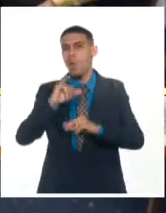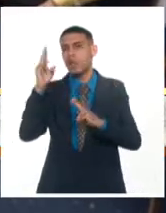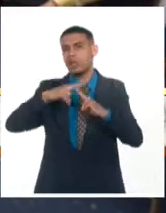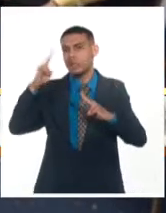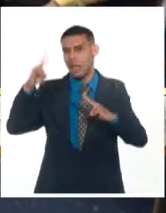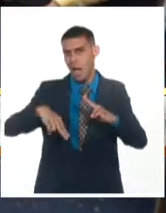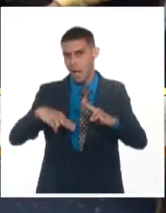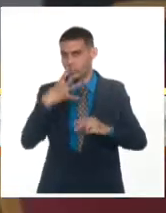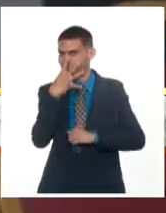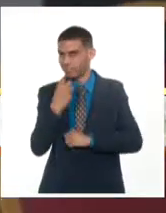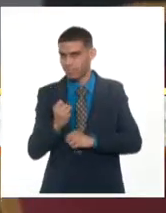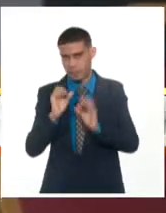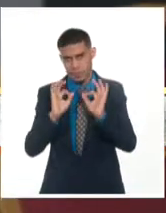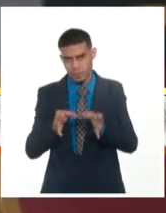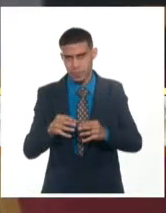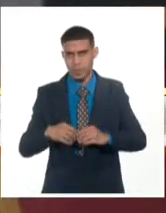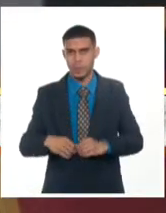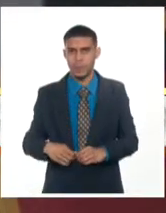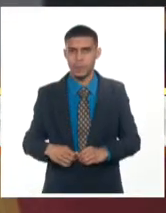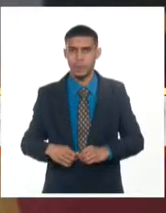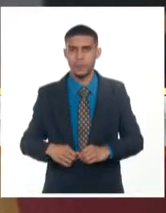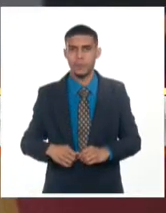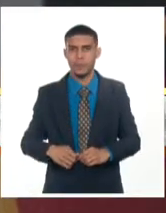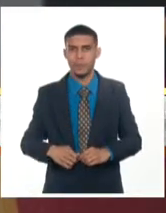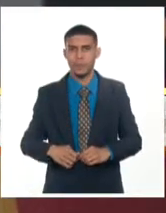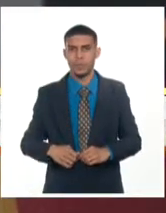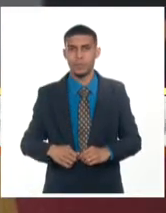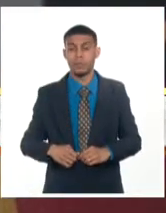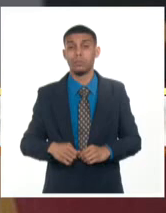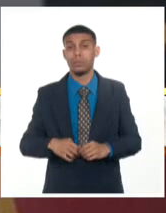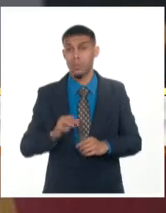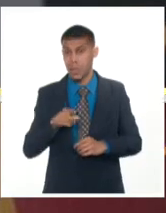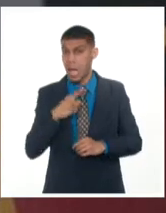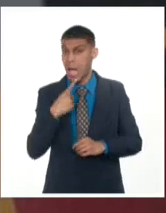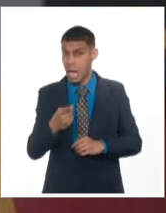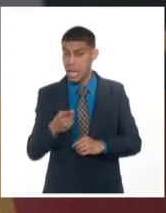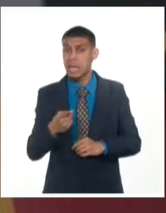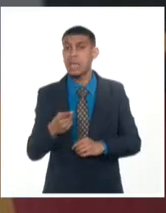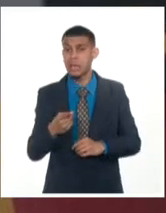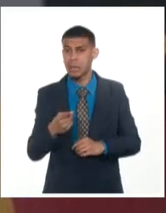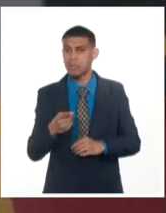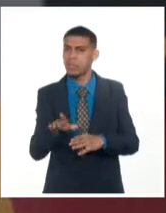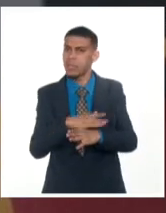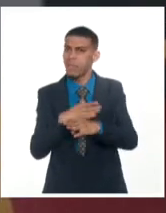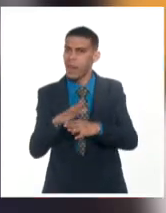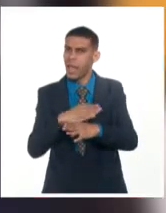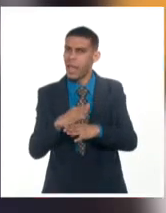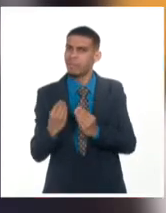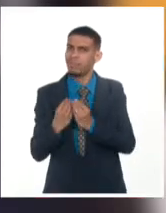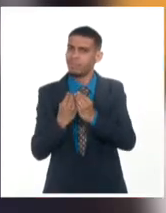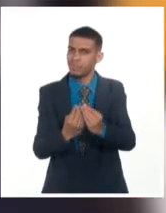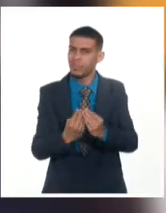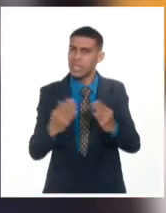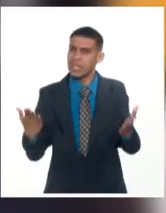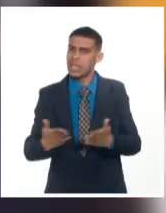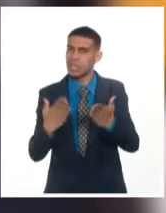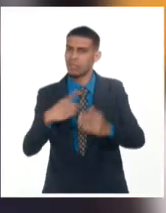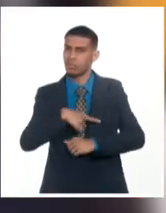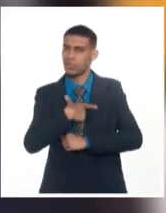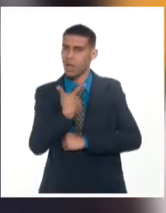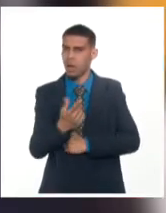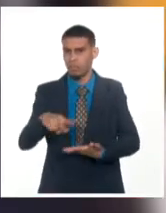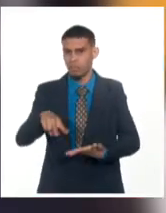su autoría, a cargo de la editorial DM Persson, en la que resaltaron además sus aportes al desarrollo de las artes escénicas y